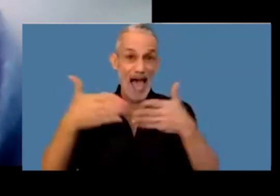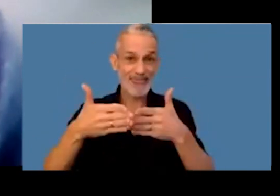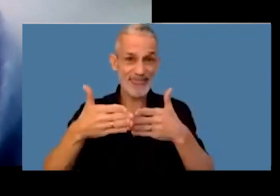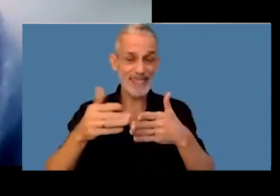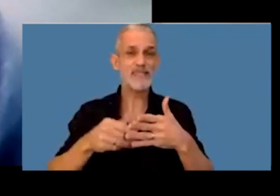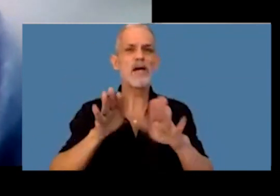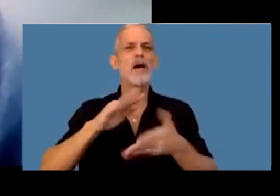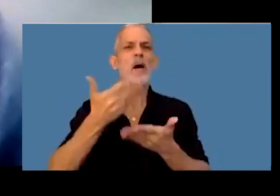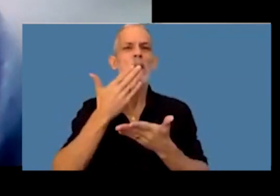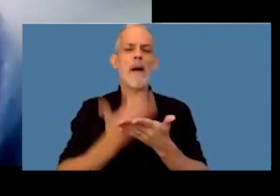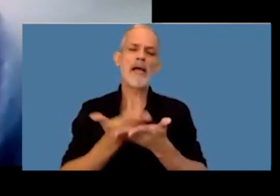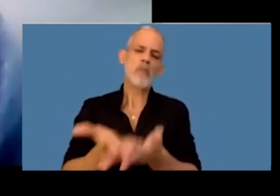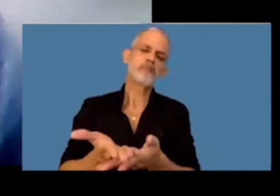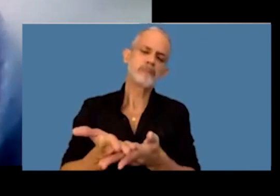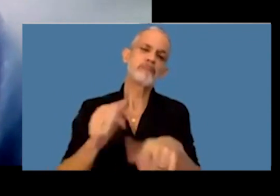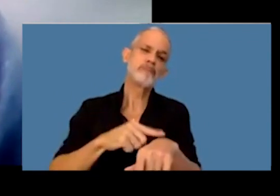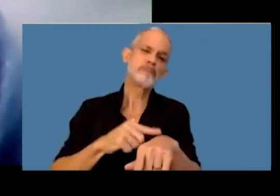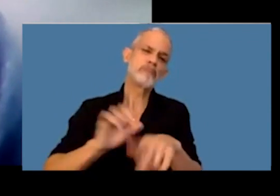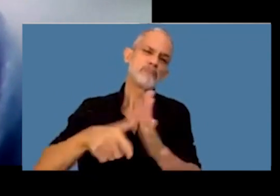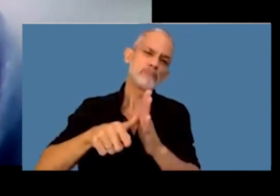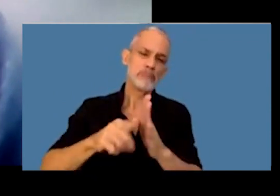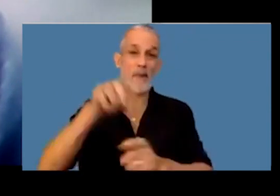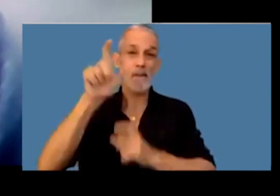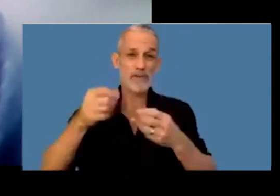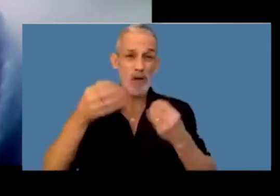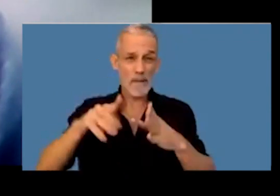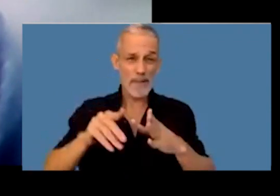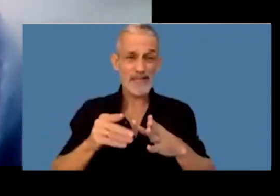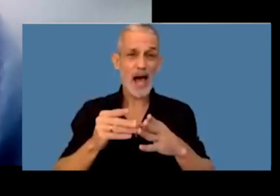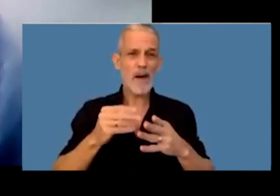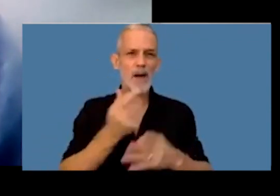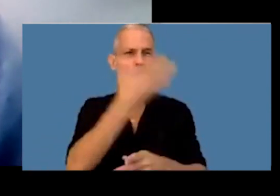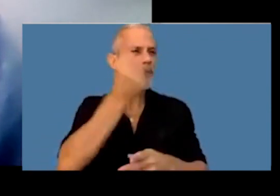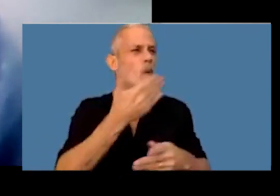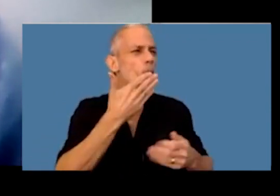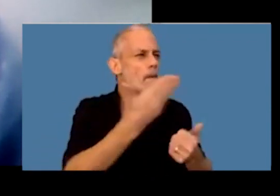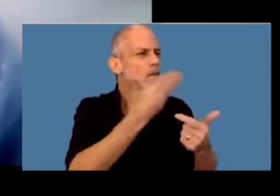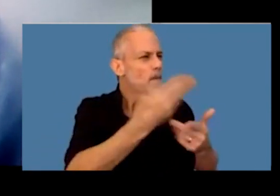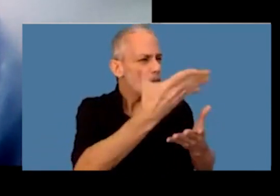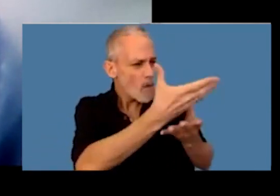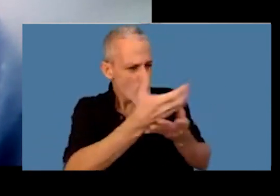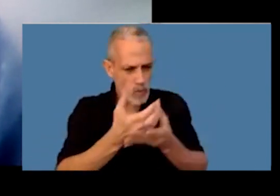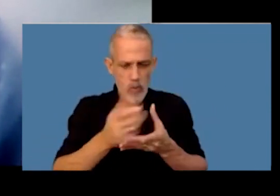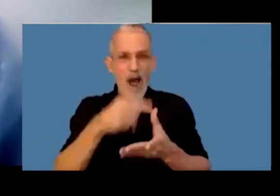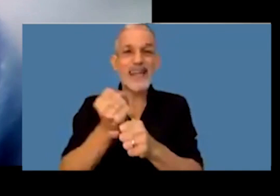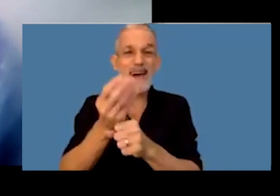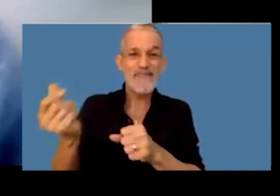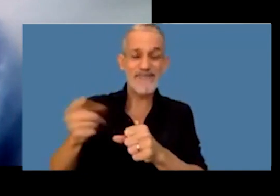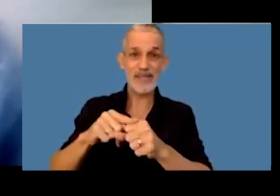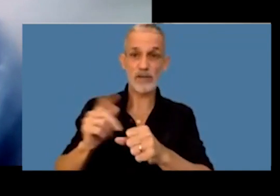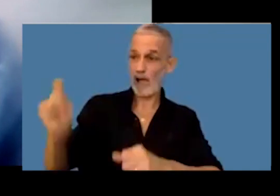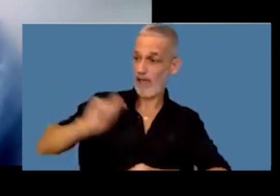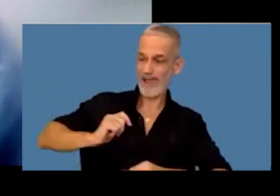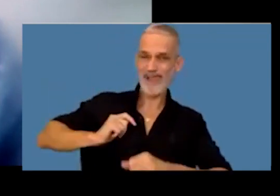y eso llevaba un tiempo desde que la persona empezaba a conseguir la documentación hasta que finalizaba obteniendo su símbolo,